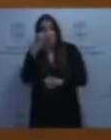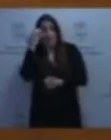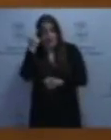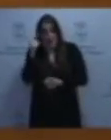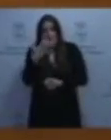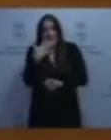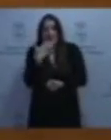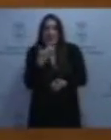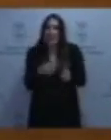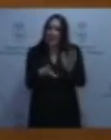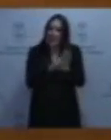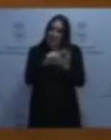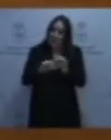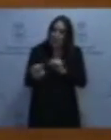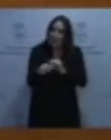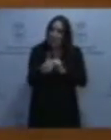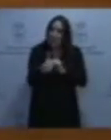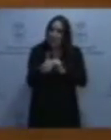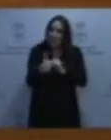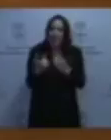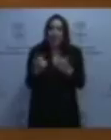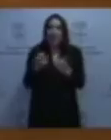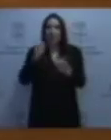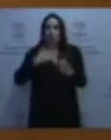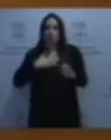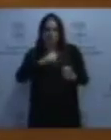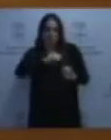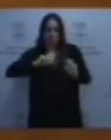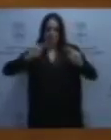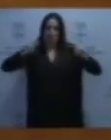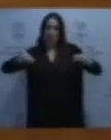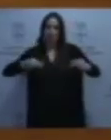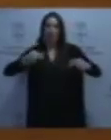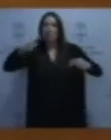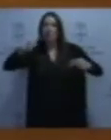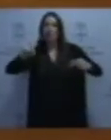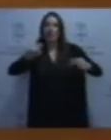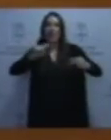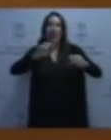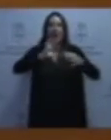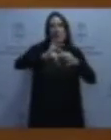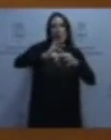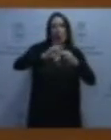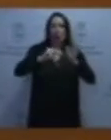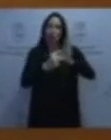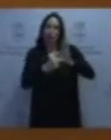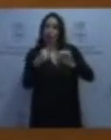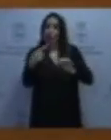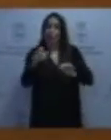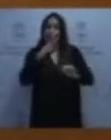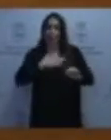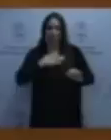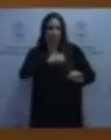depender exclusivamente de ellas mismas y de ellos mismos, y no de contactos o de amistades. Con